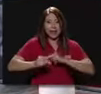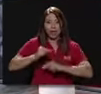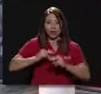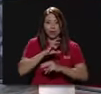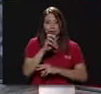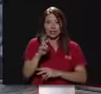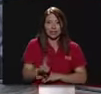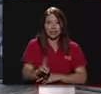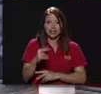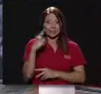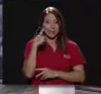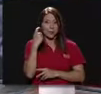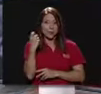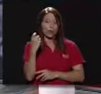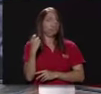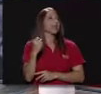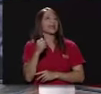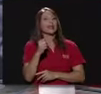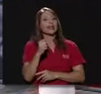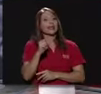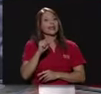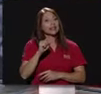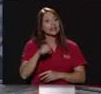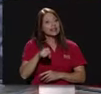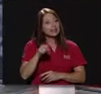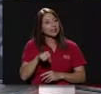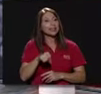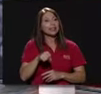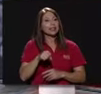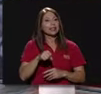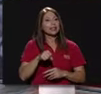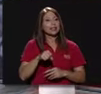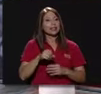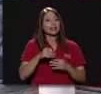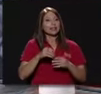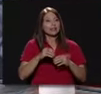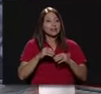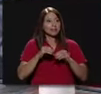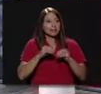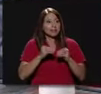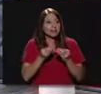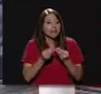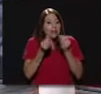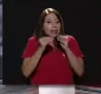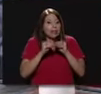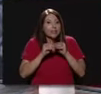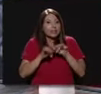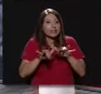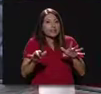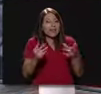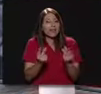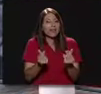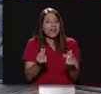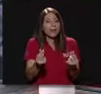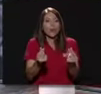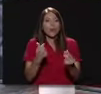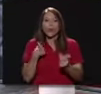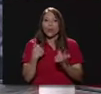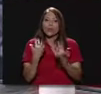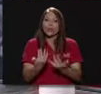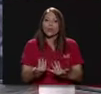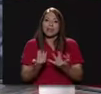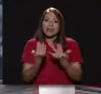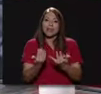mercado costarricense, porque sí se diversifica y rápido, ¿verdad? Y uno esperaría que la respuesta no solo venga,